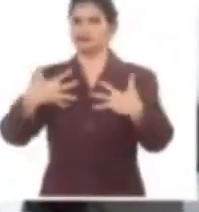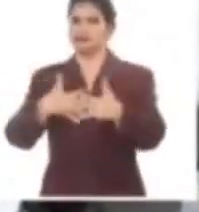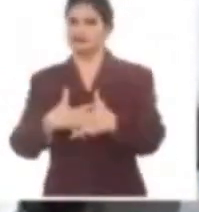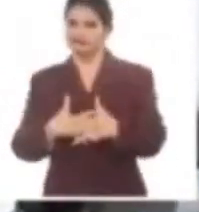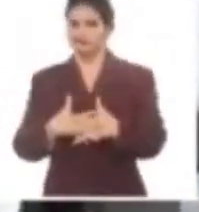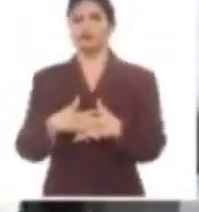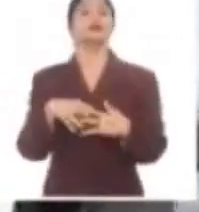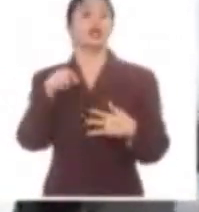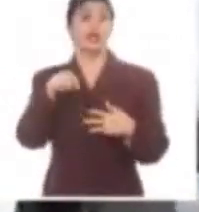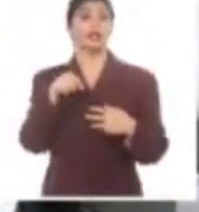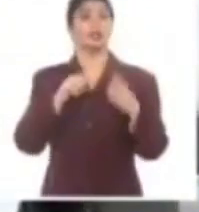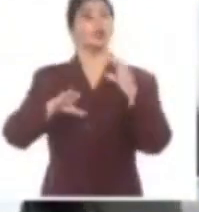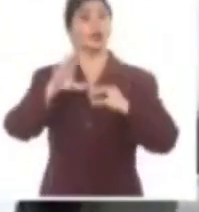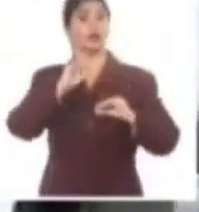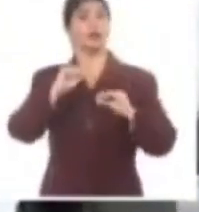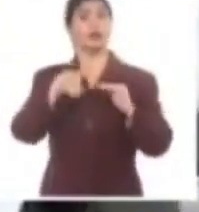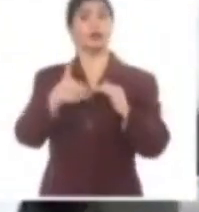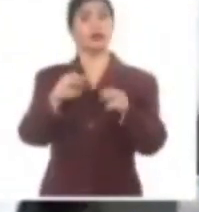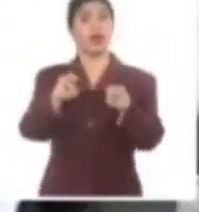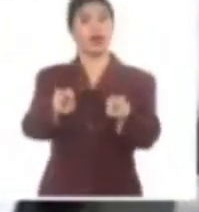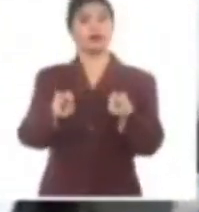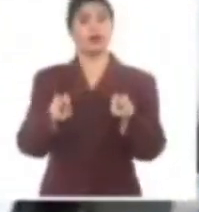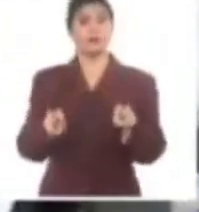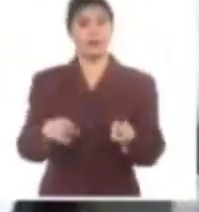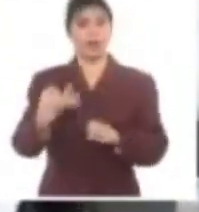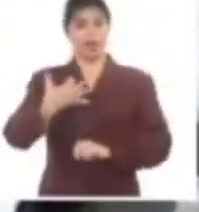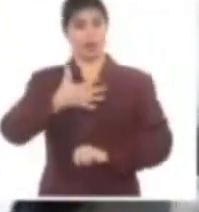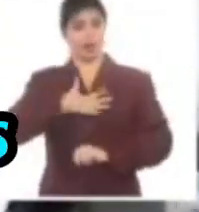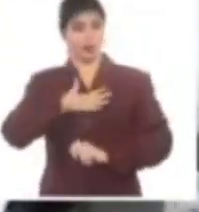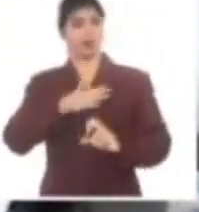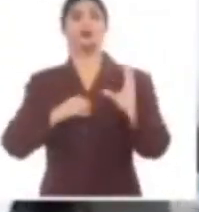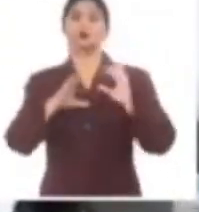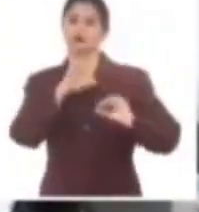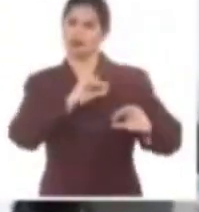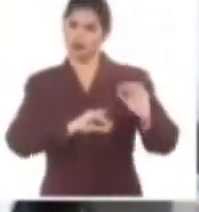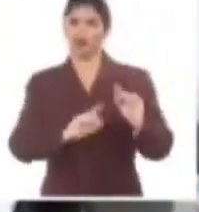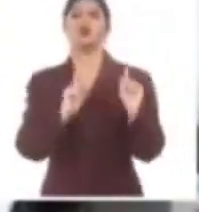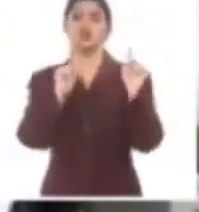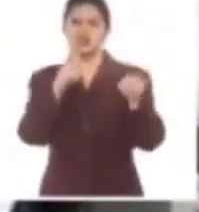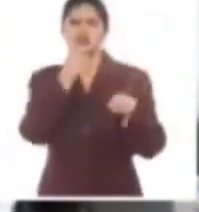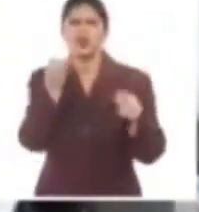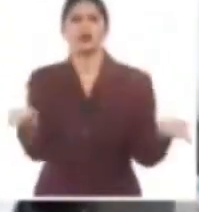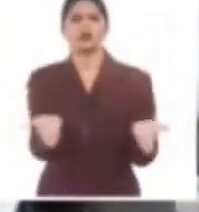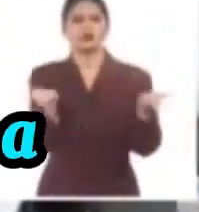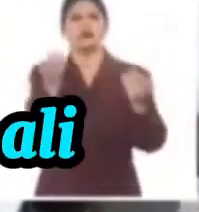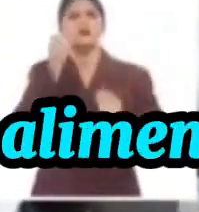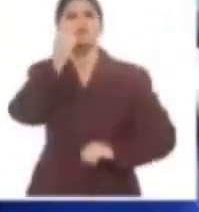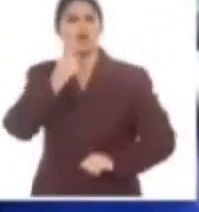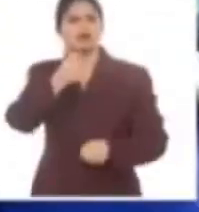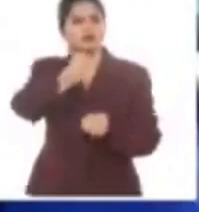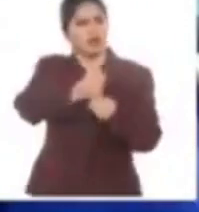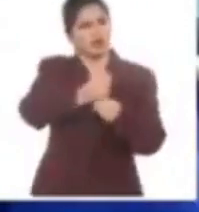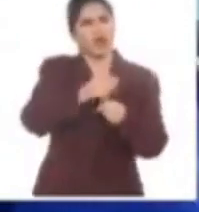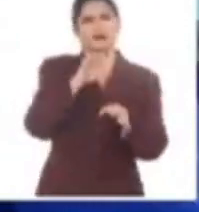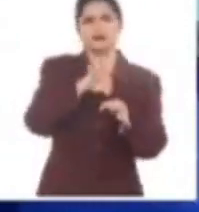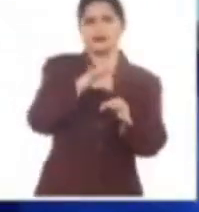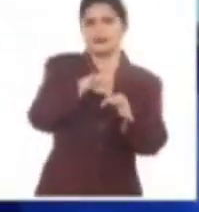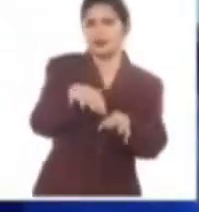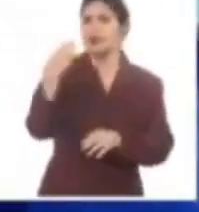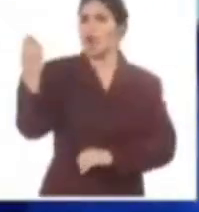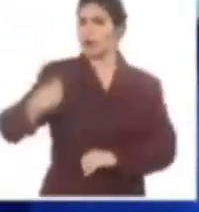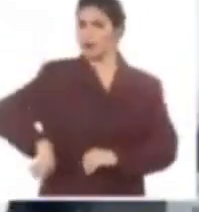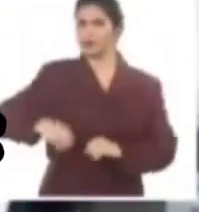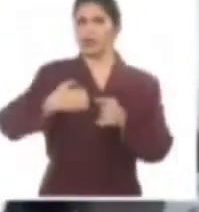la asamblea. Hay potencialidades de producir más, sobre todo en tema de la agricultura, que es alimento. ¿Cómo lograr